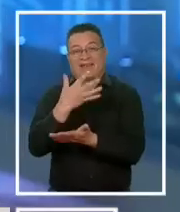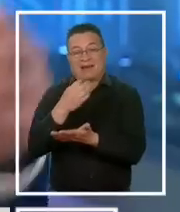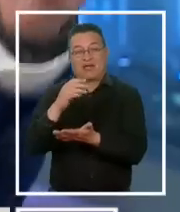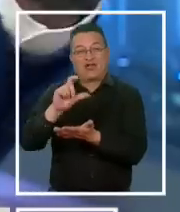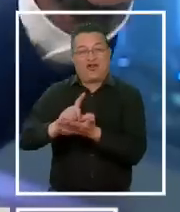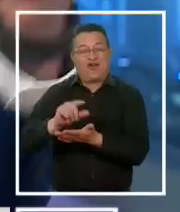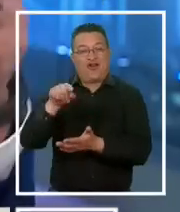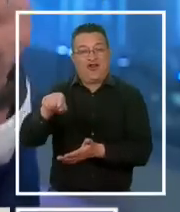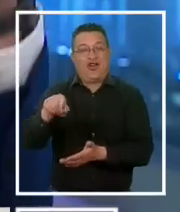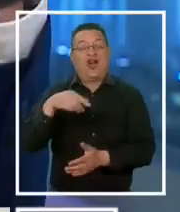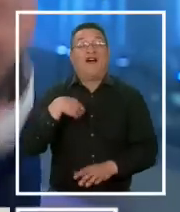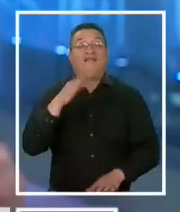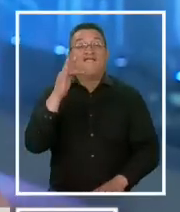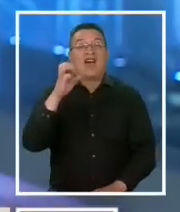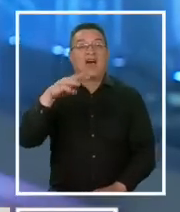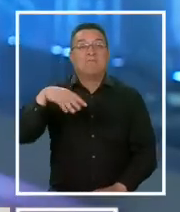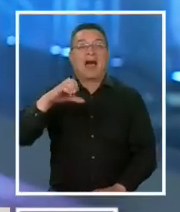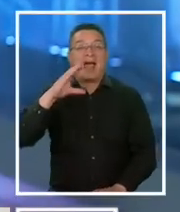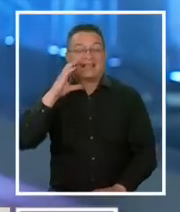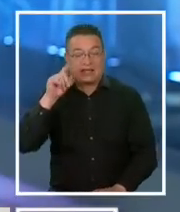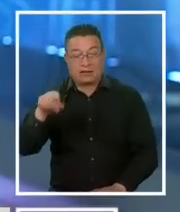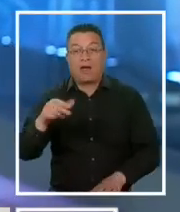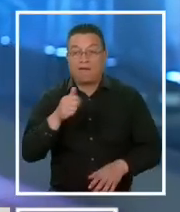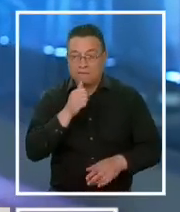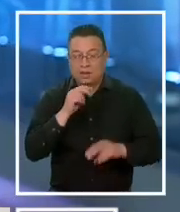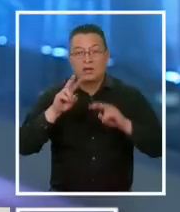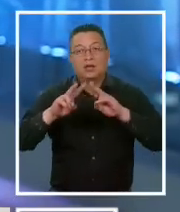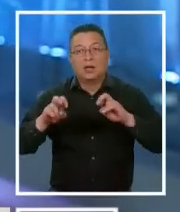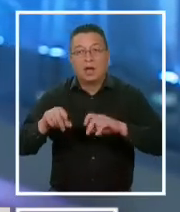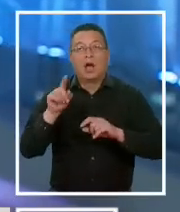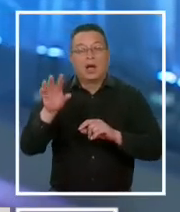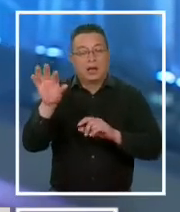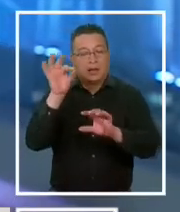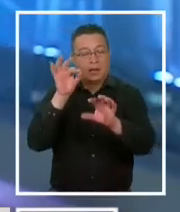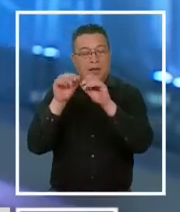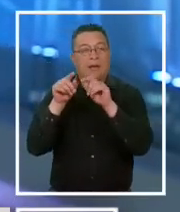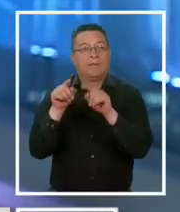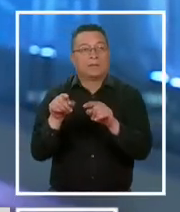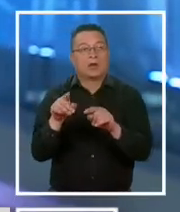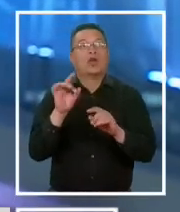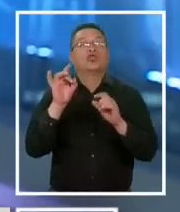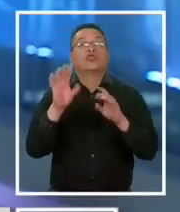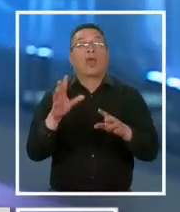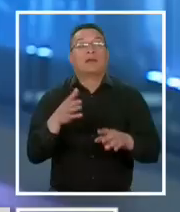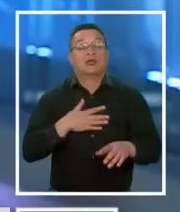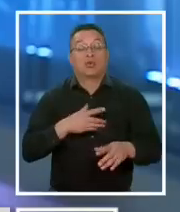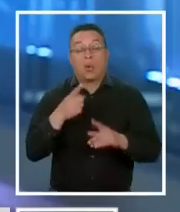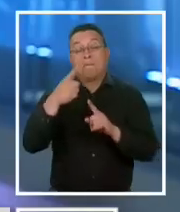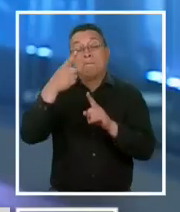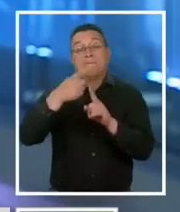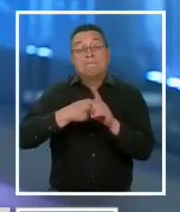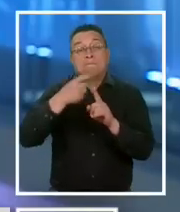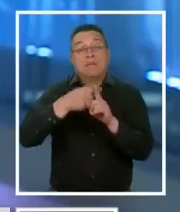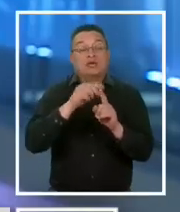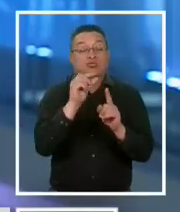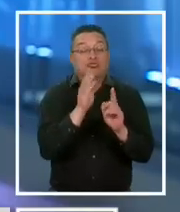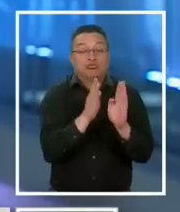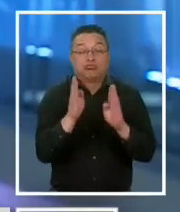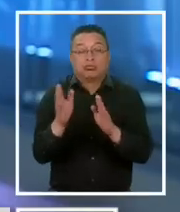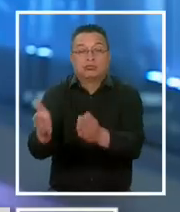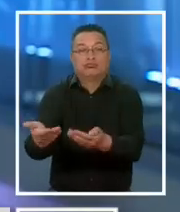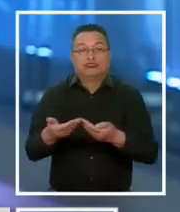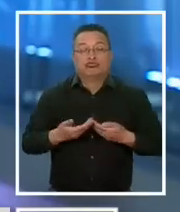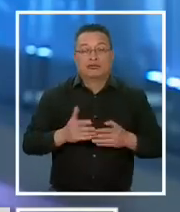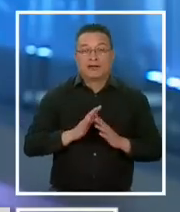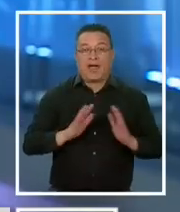usted revisa y la gente hubiese sido acucioso en este sentido se da cuenta que es un caso en el que solamente yo lo tuve un par de meses y además